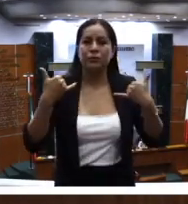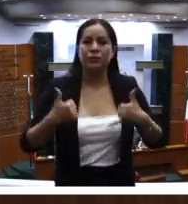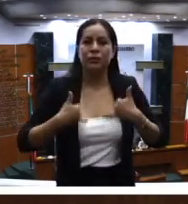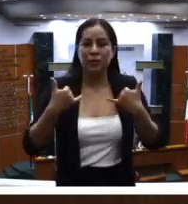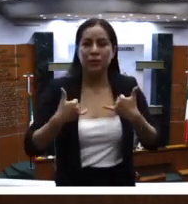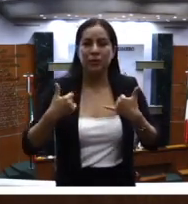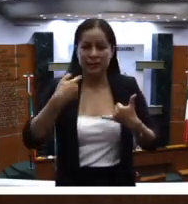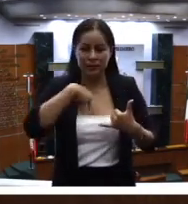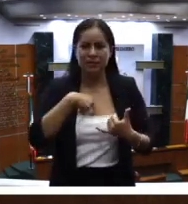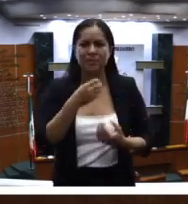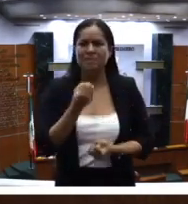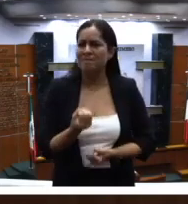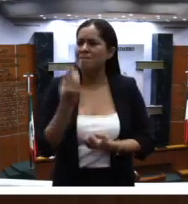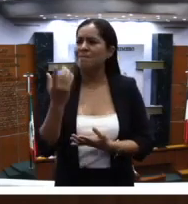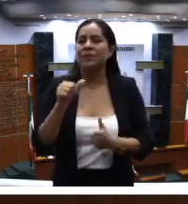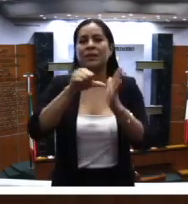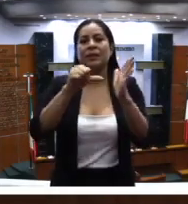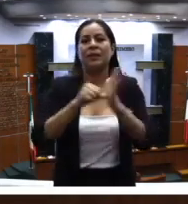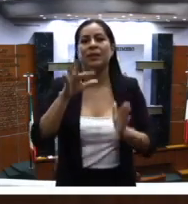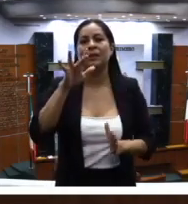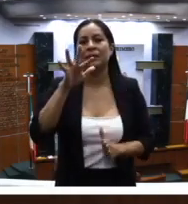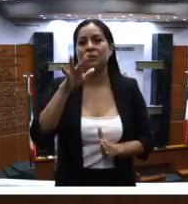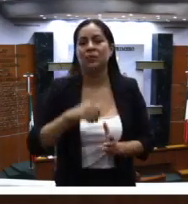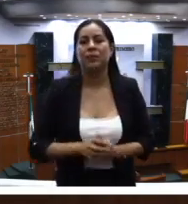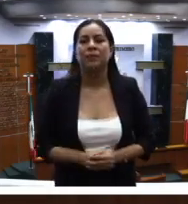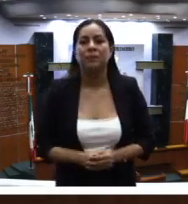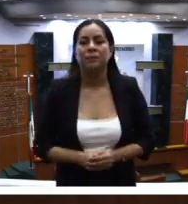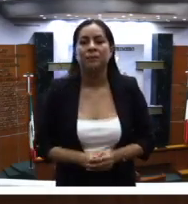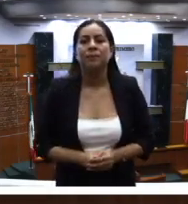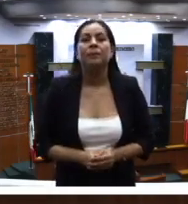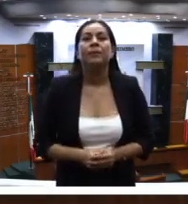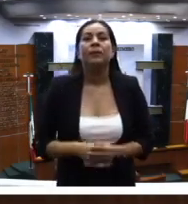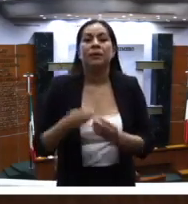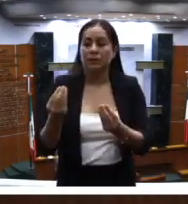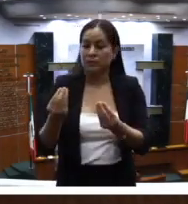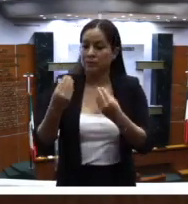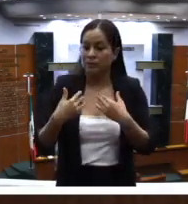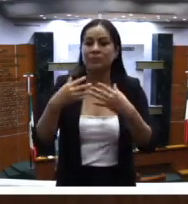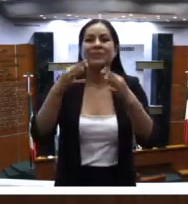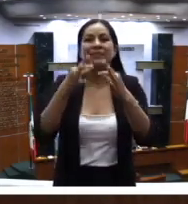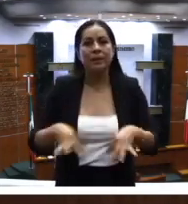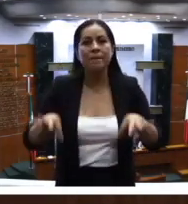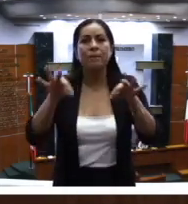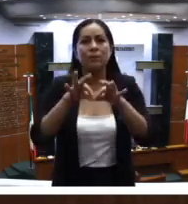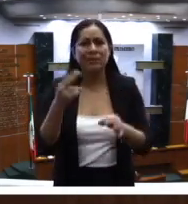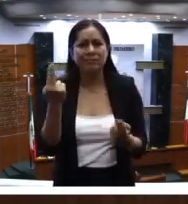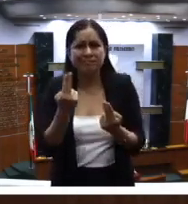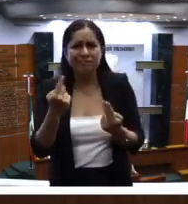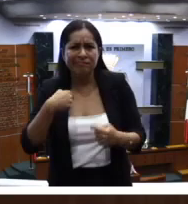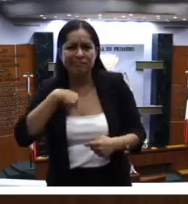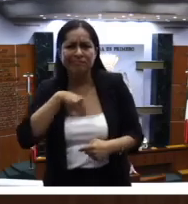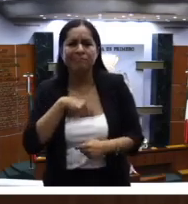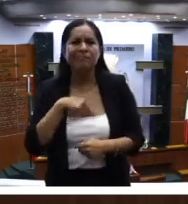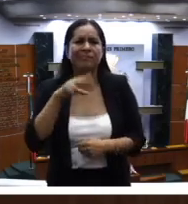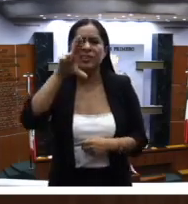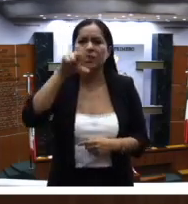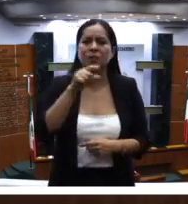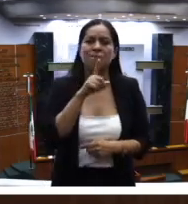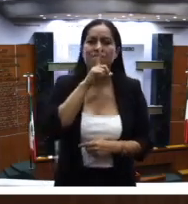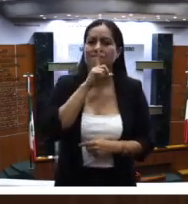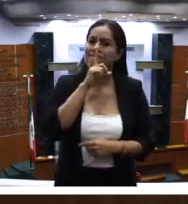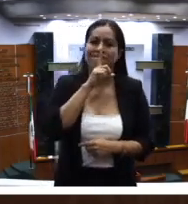seamos mencionados en el artículo 50 que nos den la importancia que merecemos y que no seamos